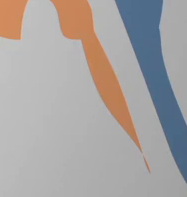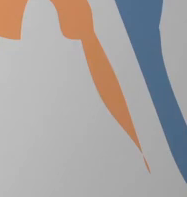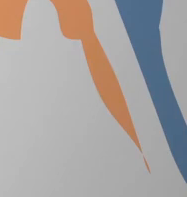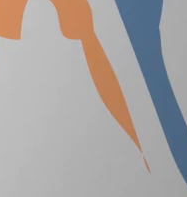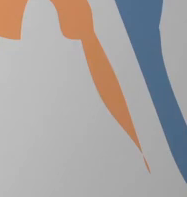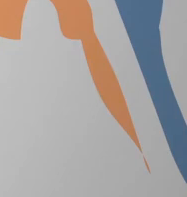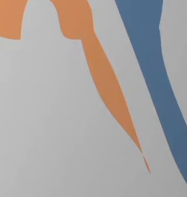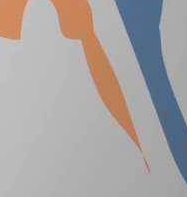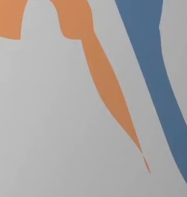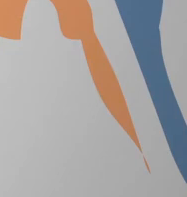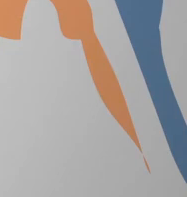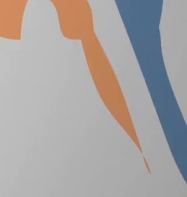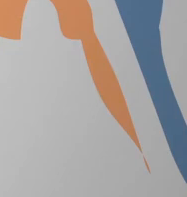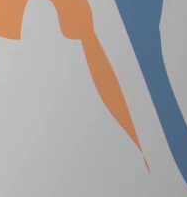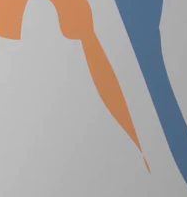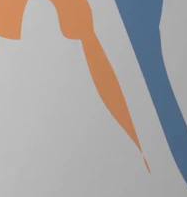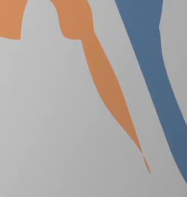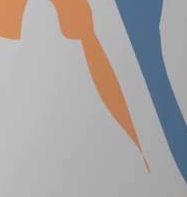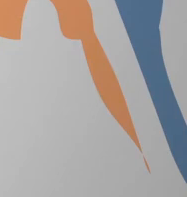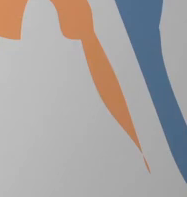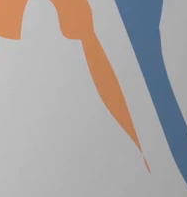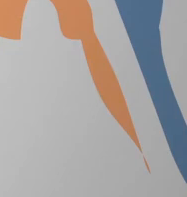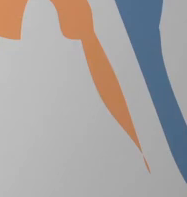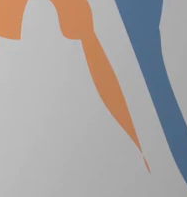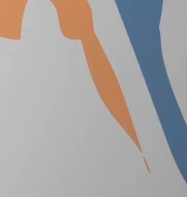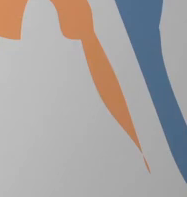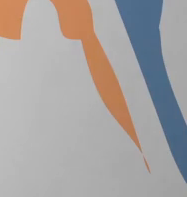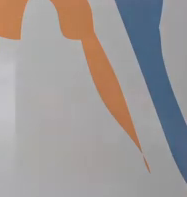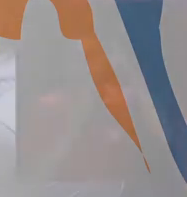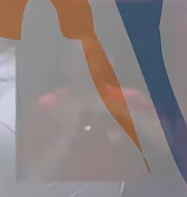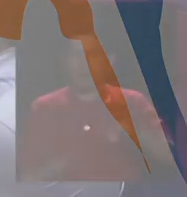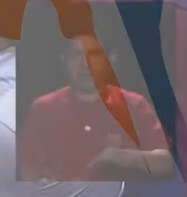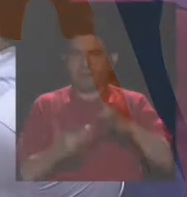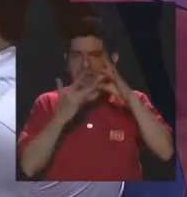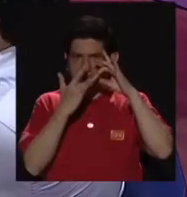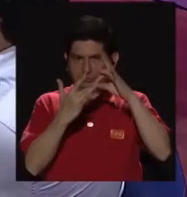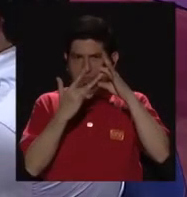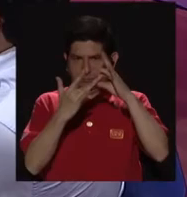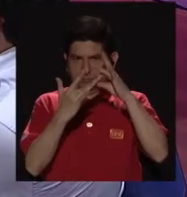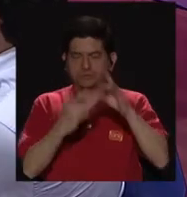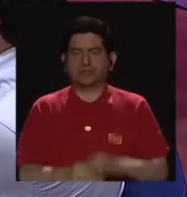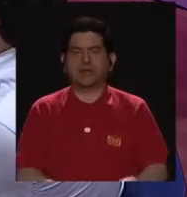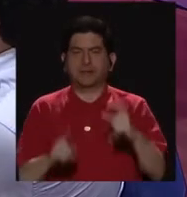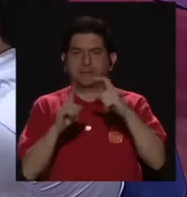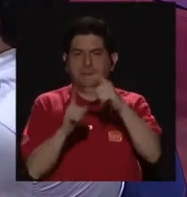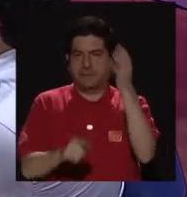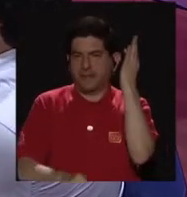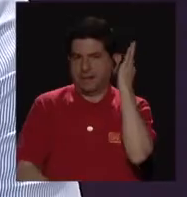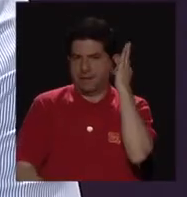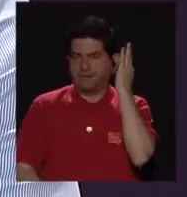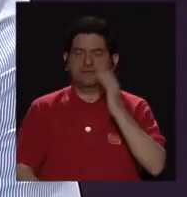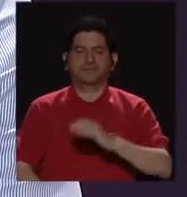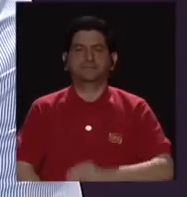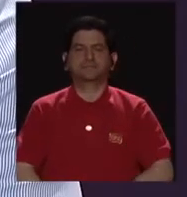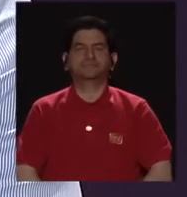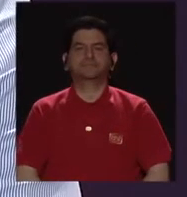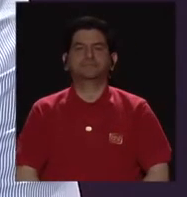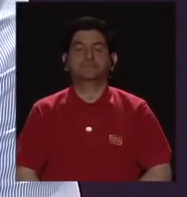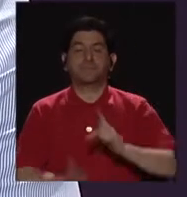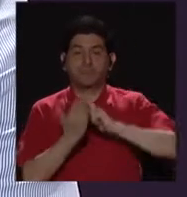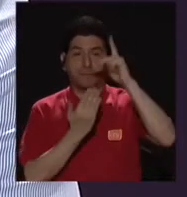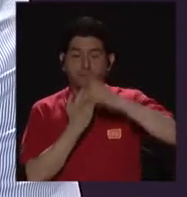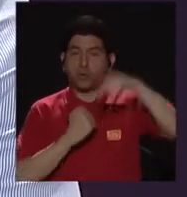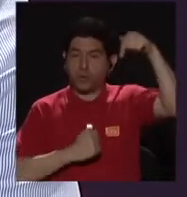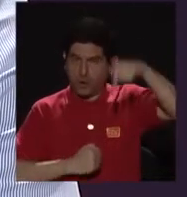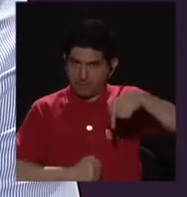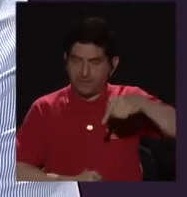hola les doy la bienvenida a este programa especial de palabras de mujer el programa de